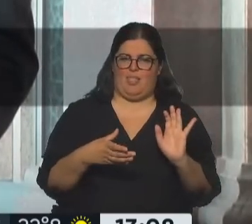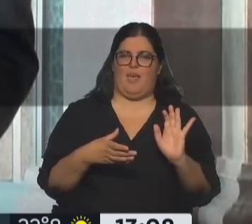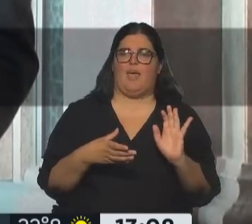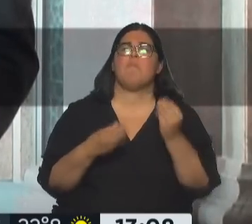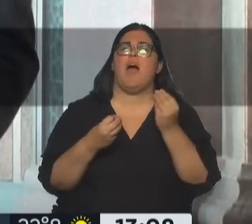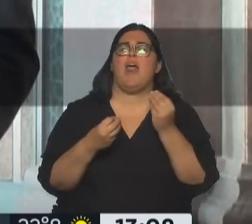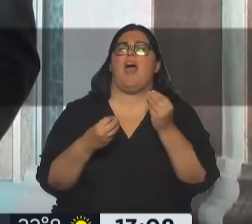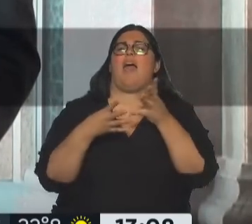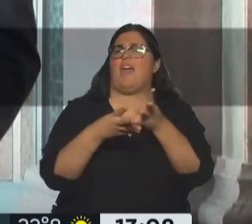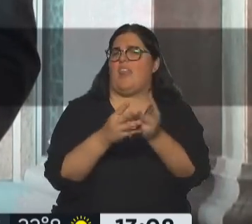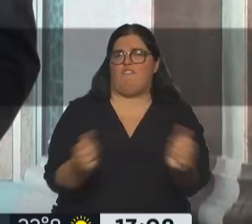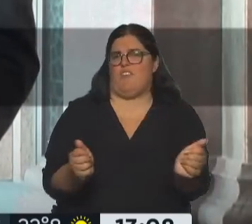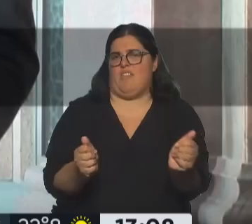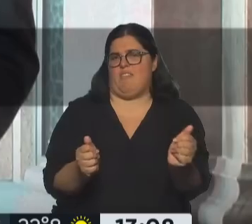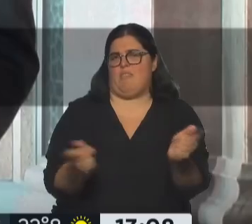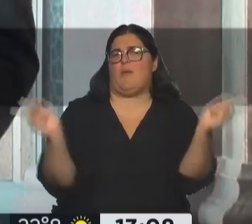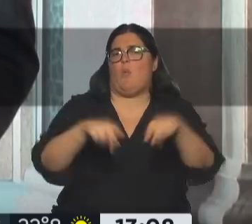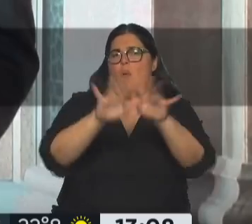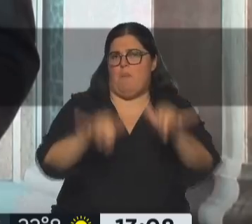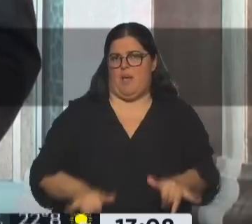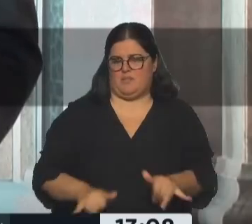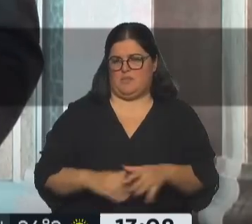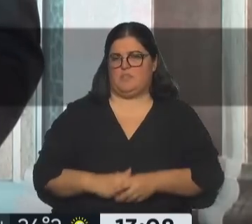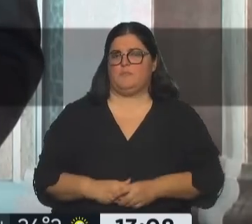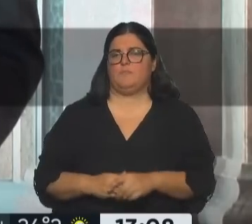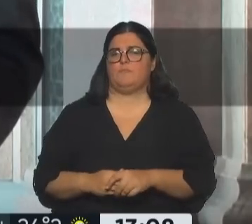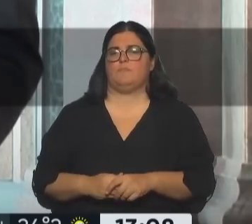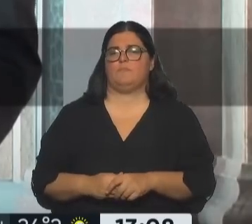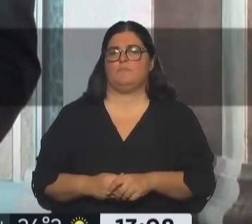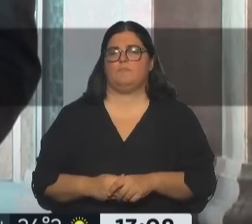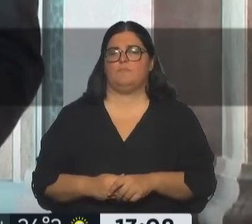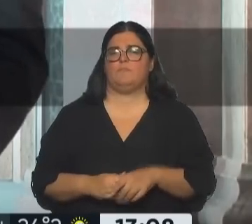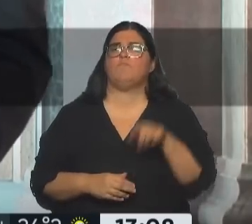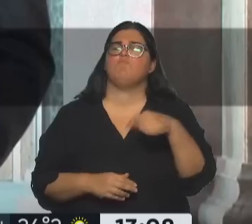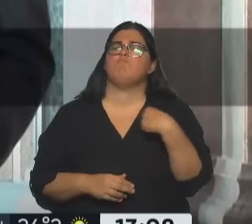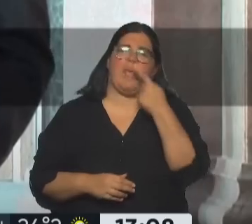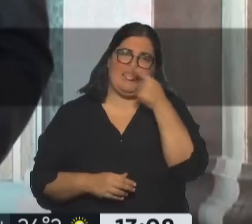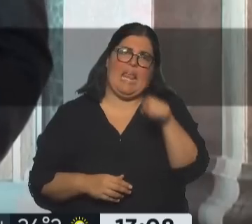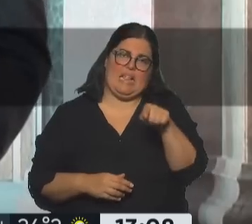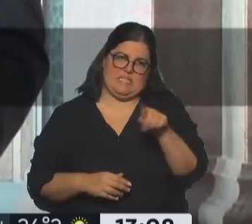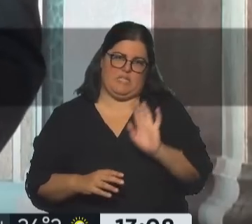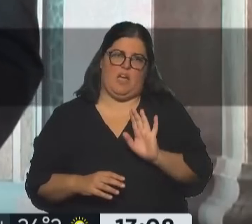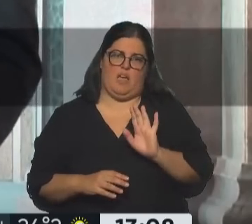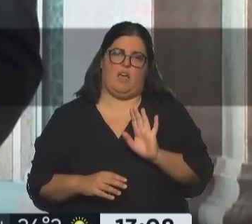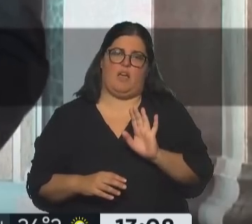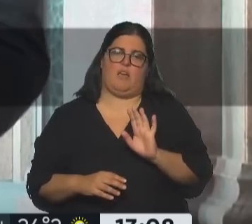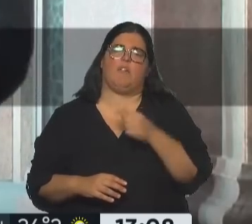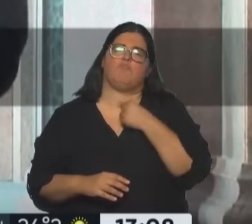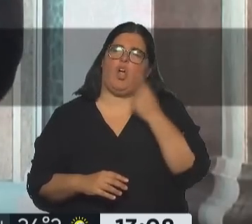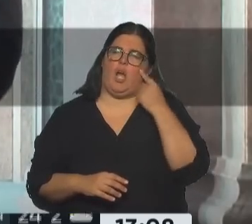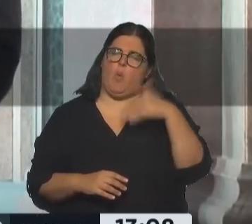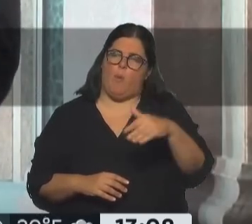para acabar com a guerra e estabelecer a paz. Essa é a minha intenção e eu acho que nós